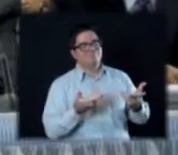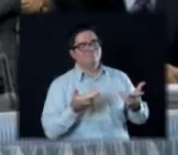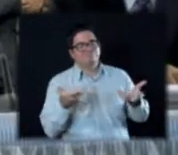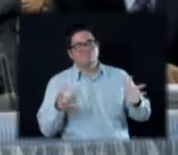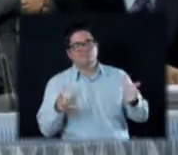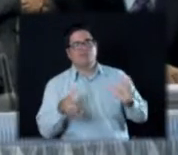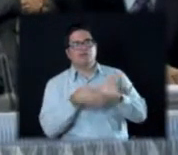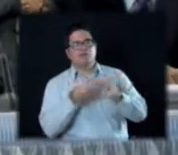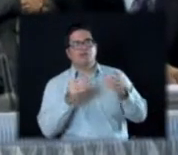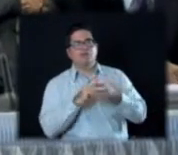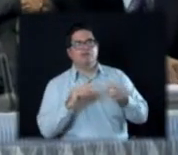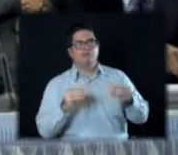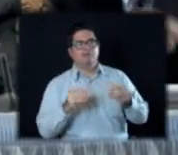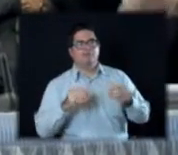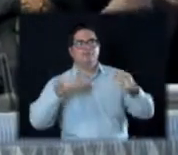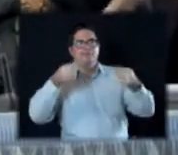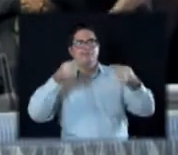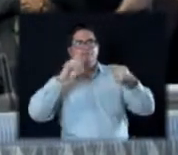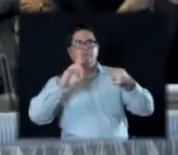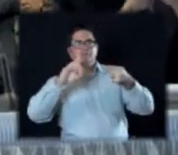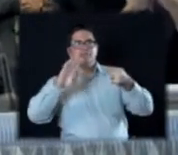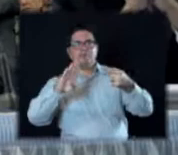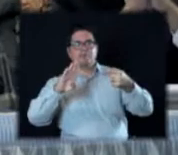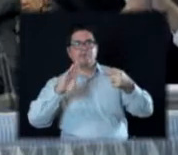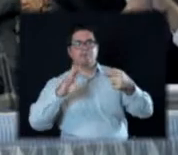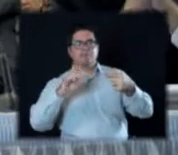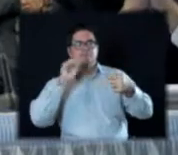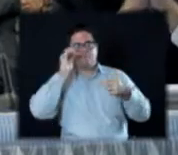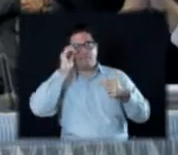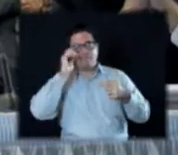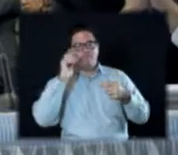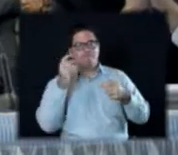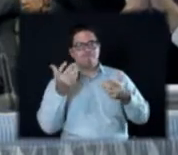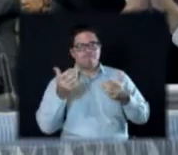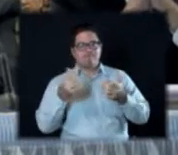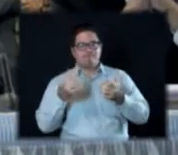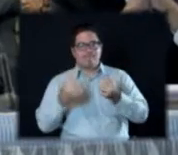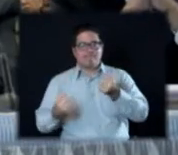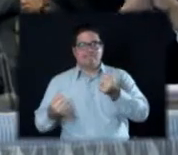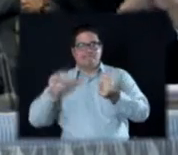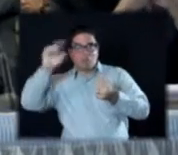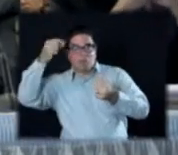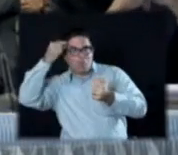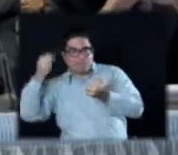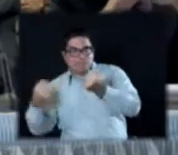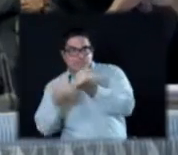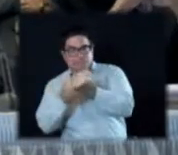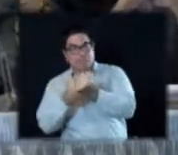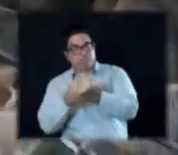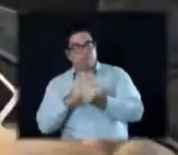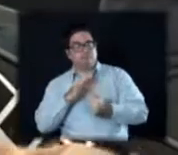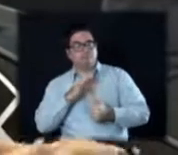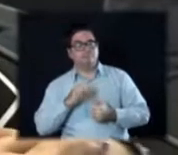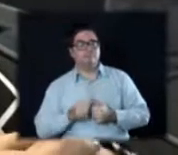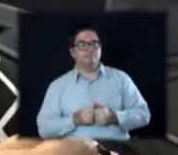dije anteriormente, tener al Banco Gubernamental como el banco del gobierno ayudaba.